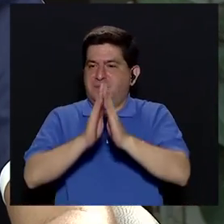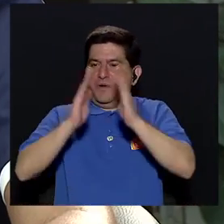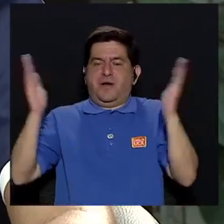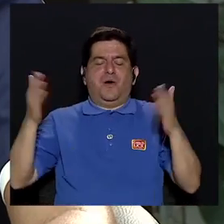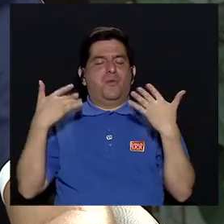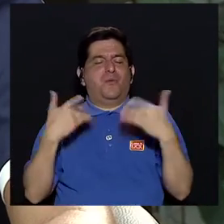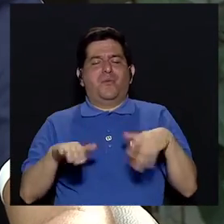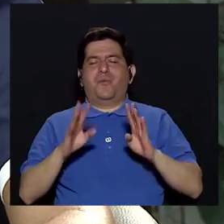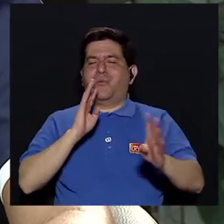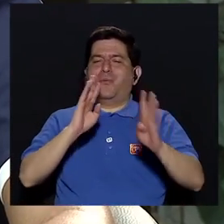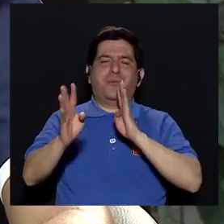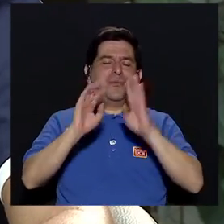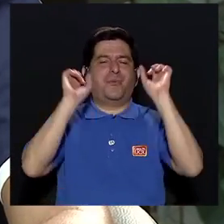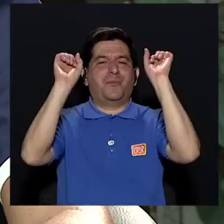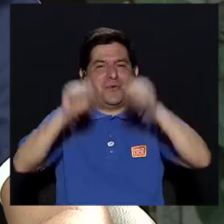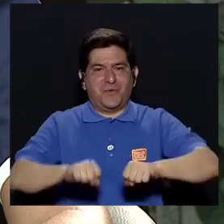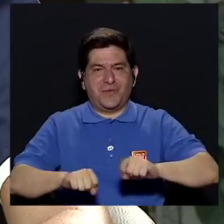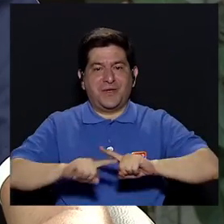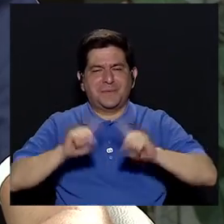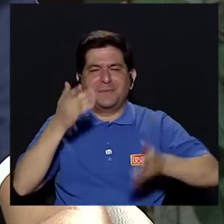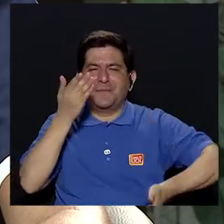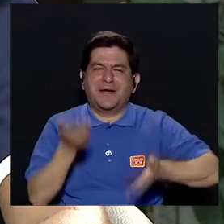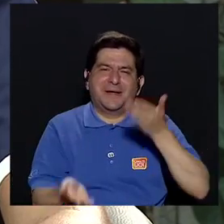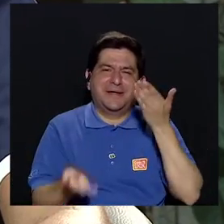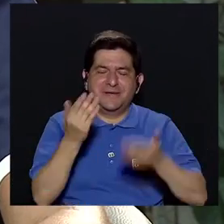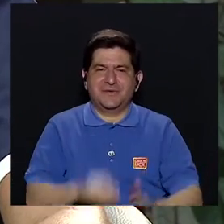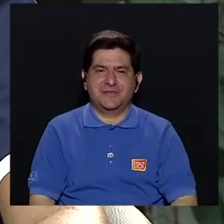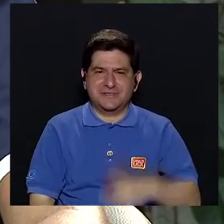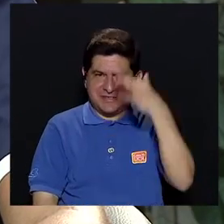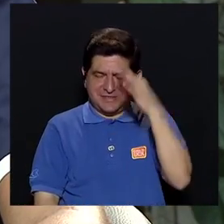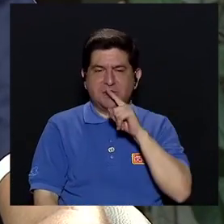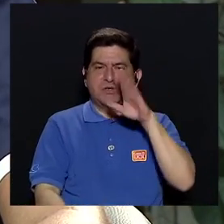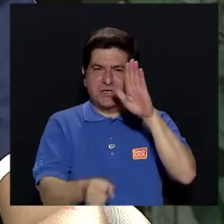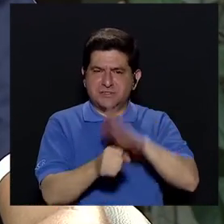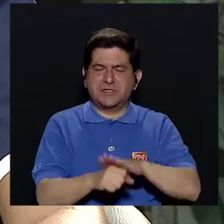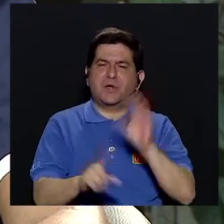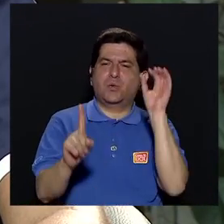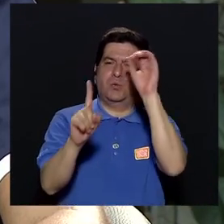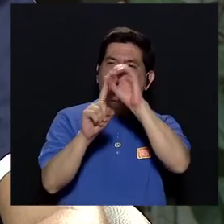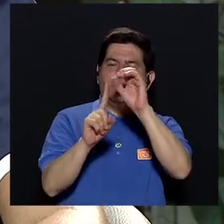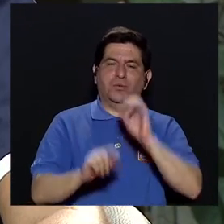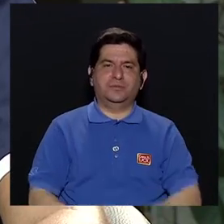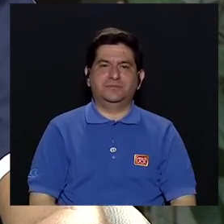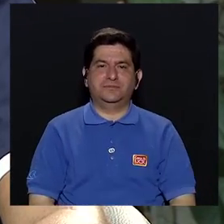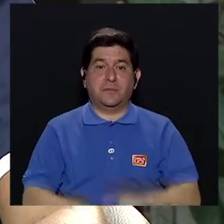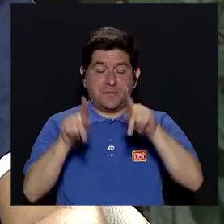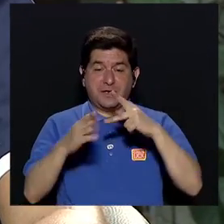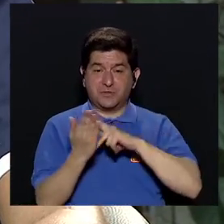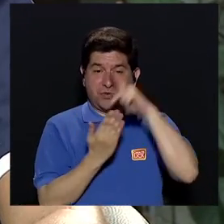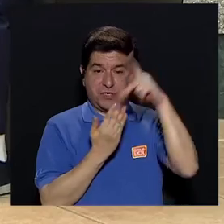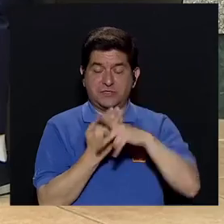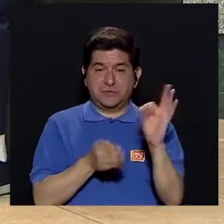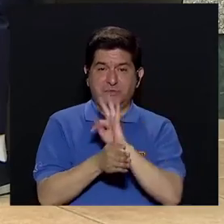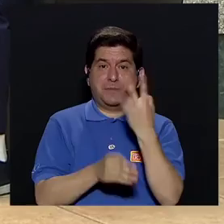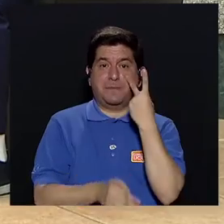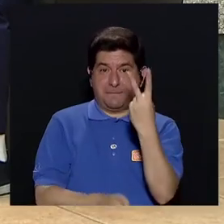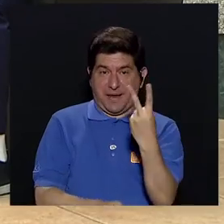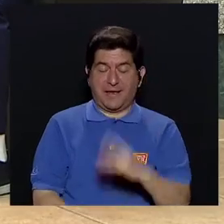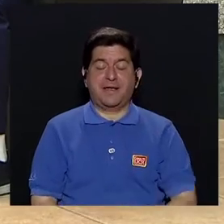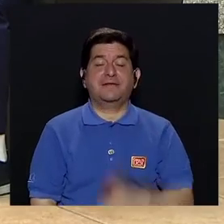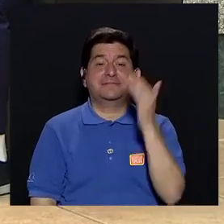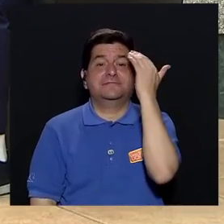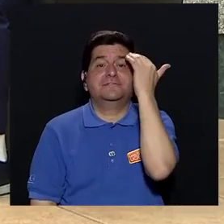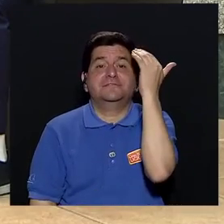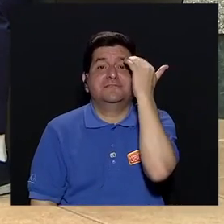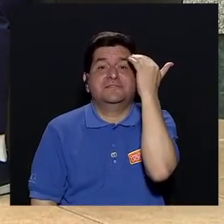muy amplio, da para muchísimo, pero tal vez creo que se cumplió el objetivo y es que nuestros televidentes puedan conocer un